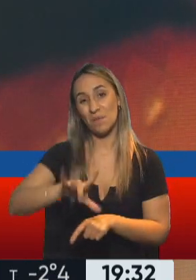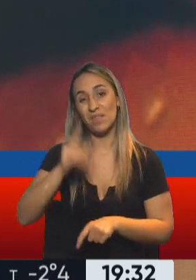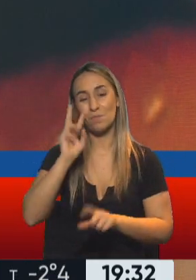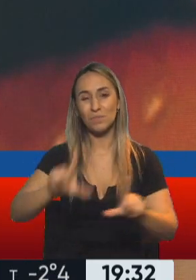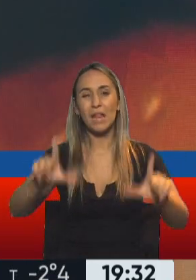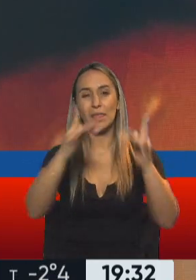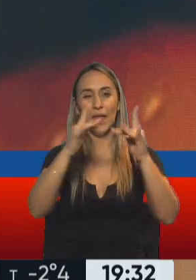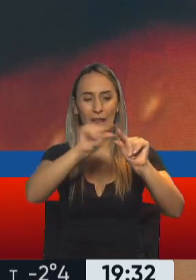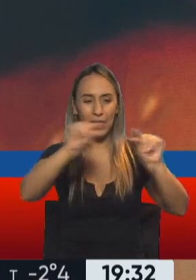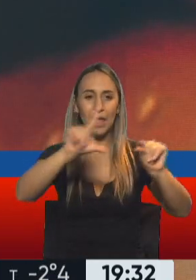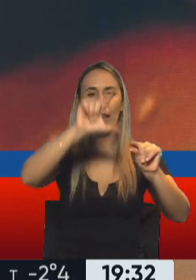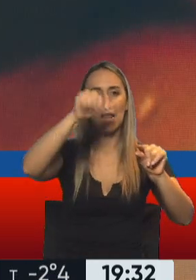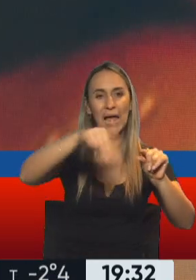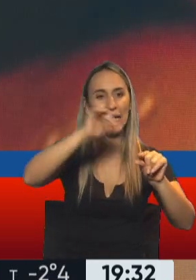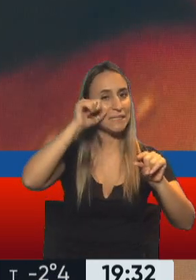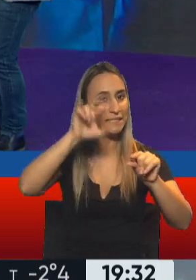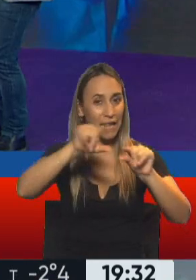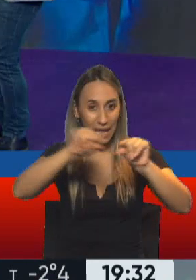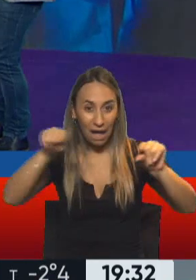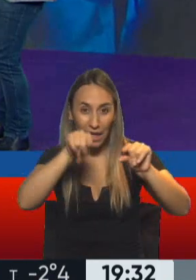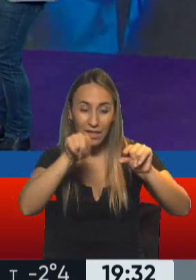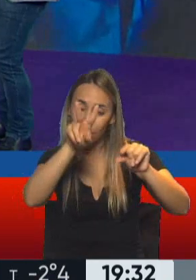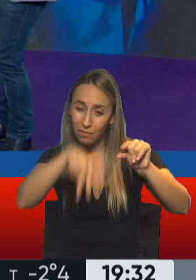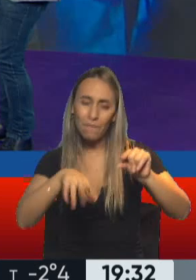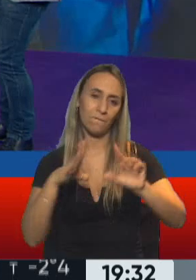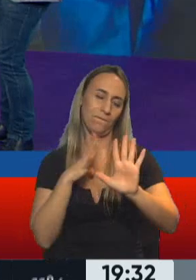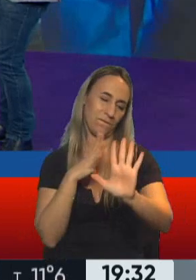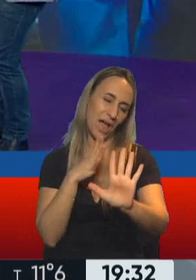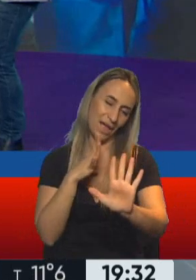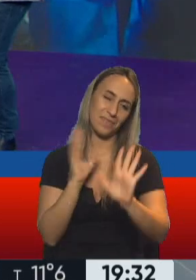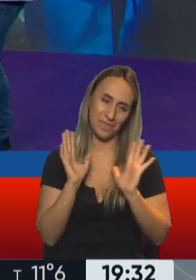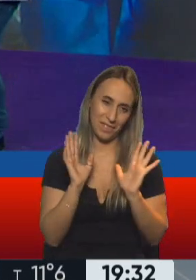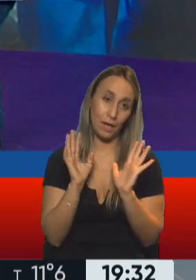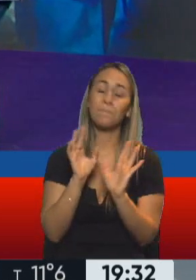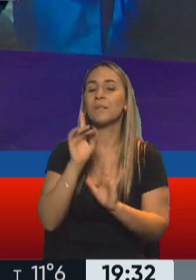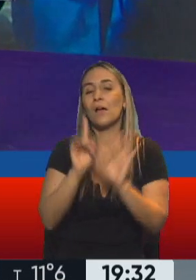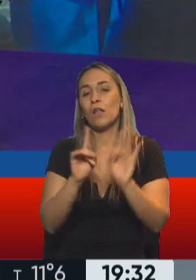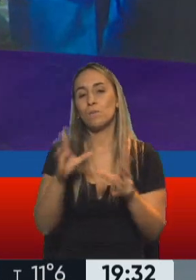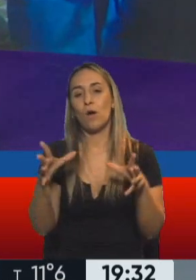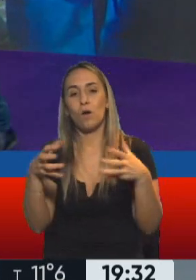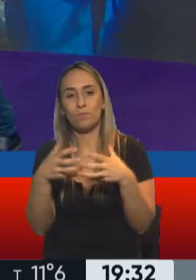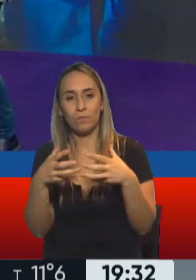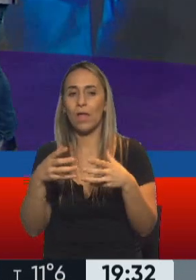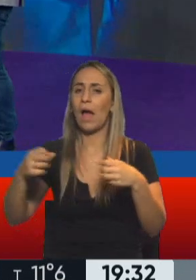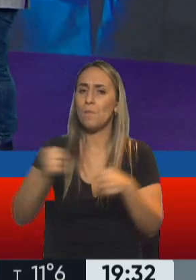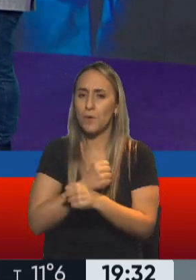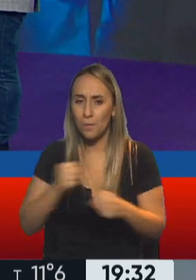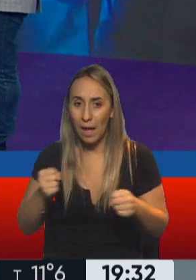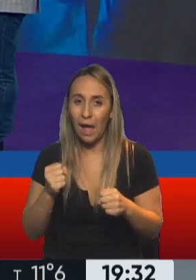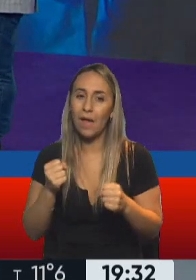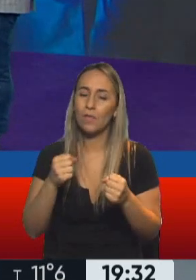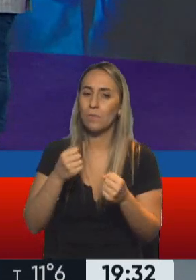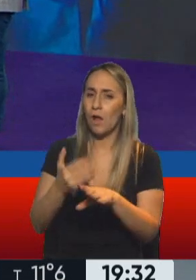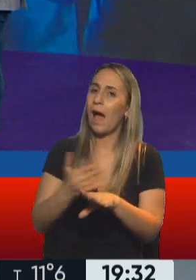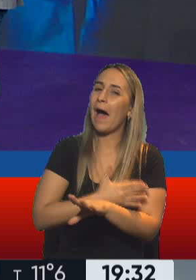Hay comunicados entre la industria y profesionales que hacen los estudios donde estas cosas se conocen un poco